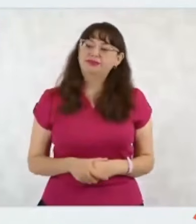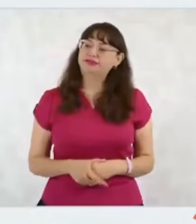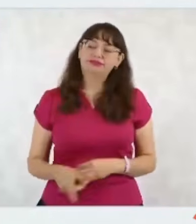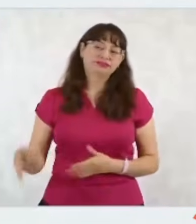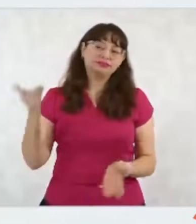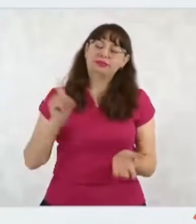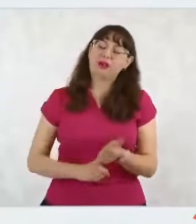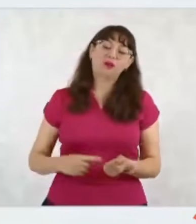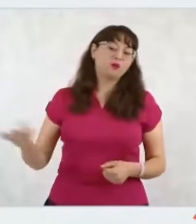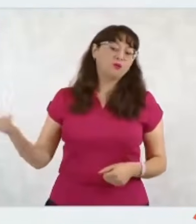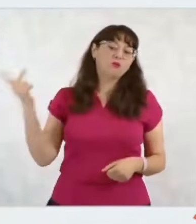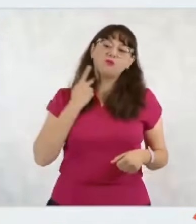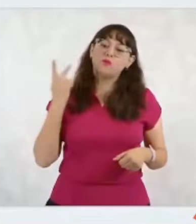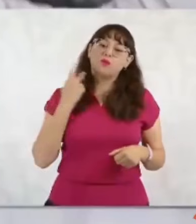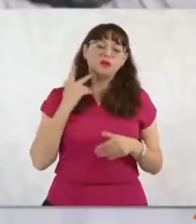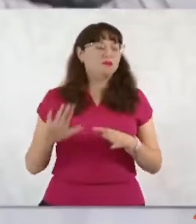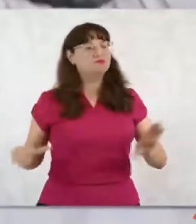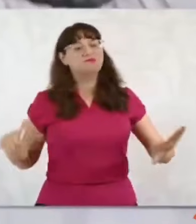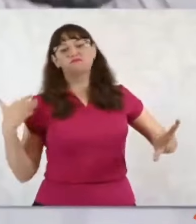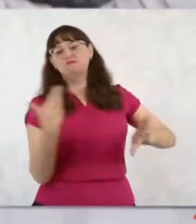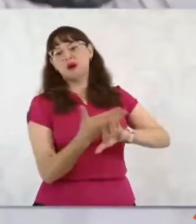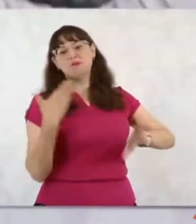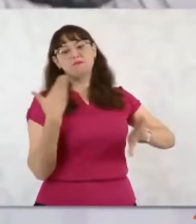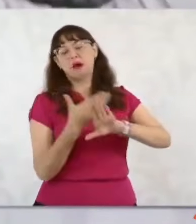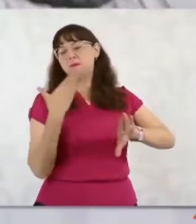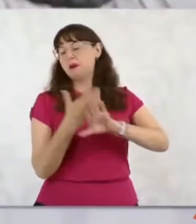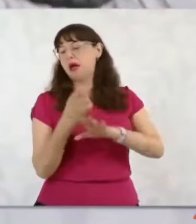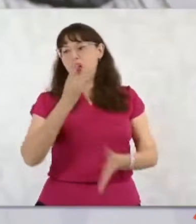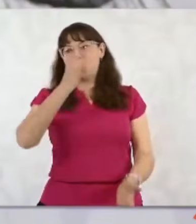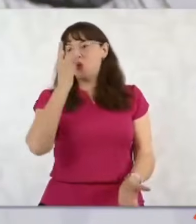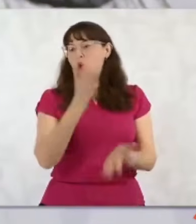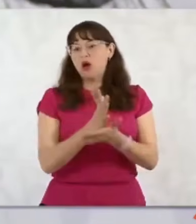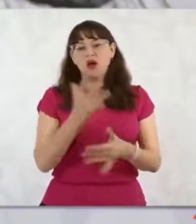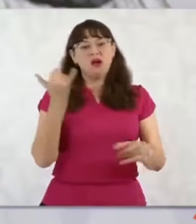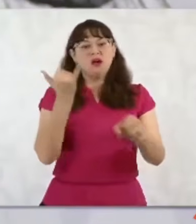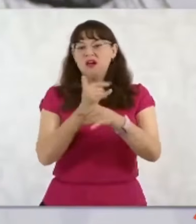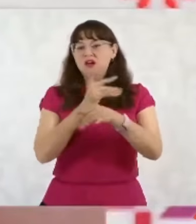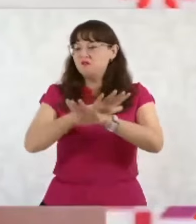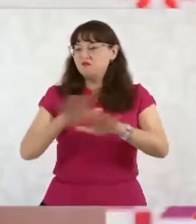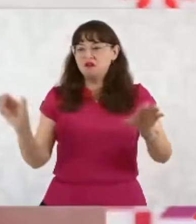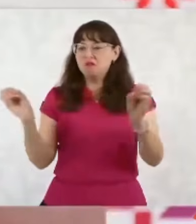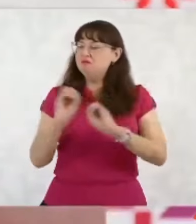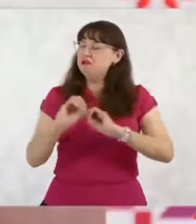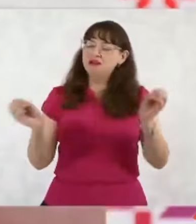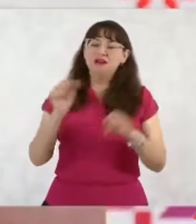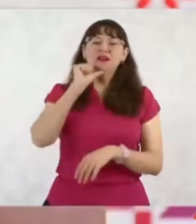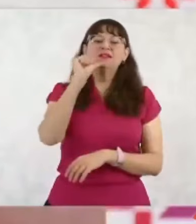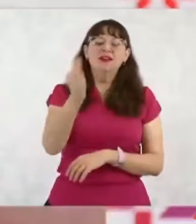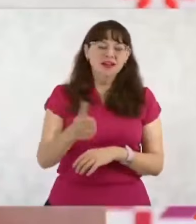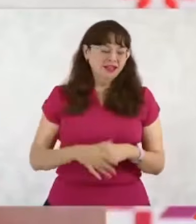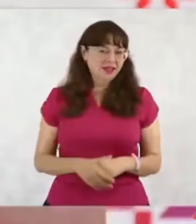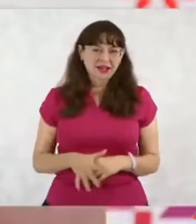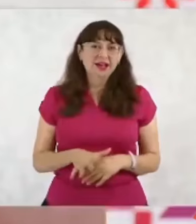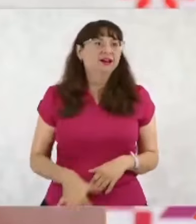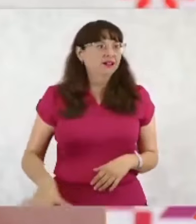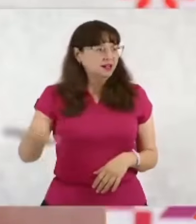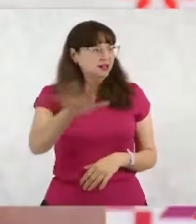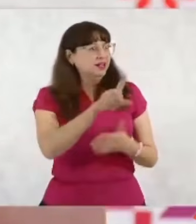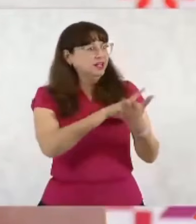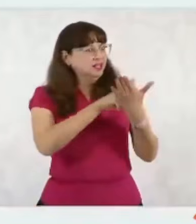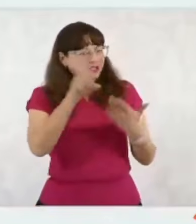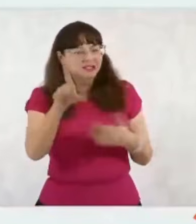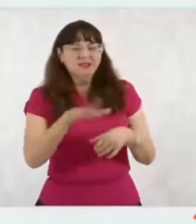política, no es información. Por eso todo el tema del derecho a las audiencias, etcétera. Entonces, ¿cuál es